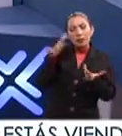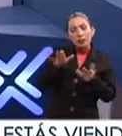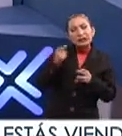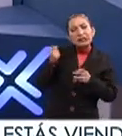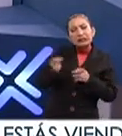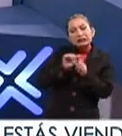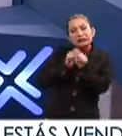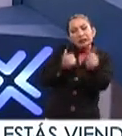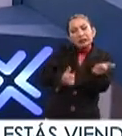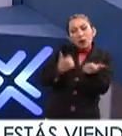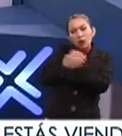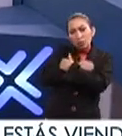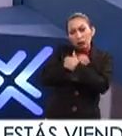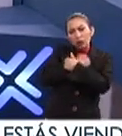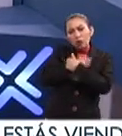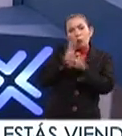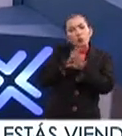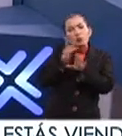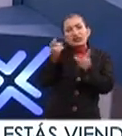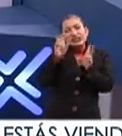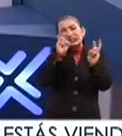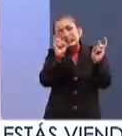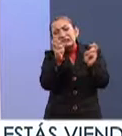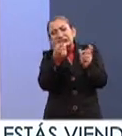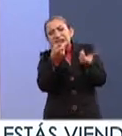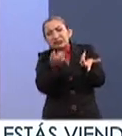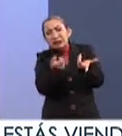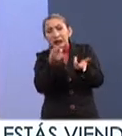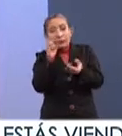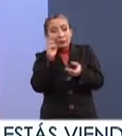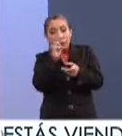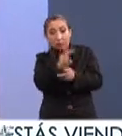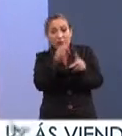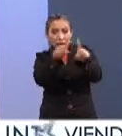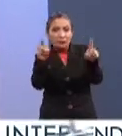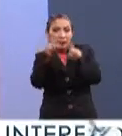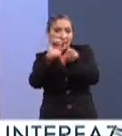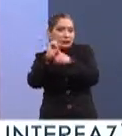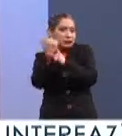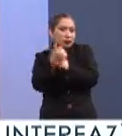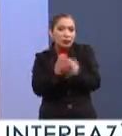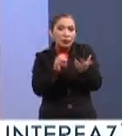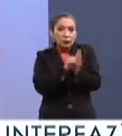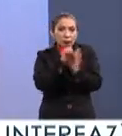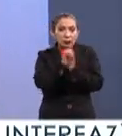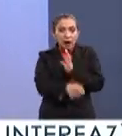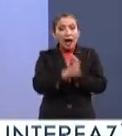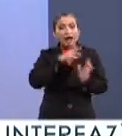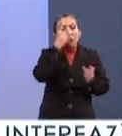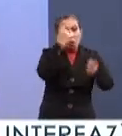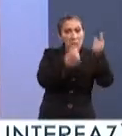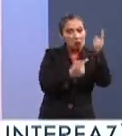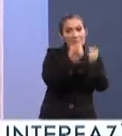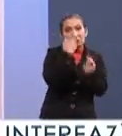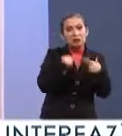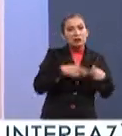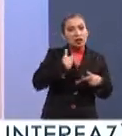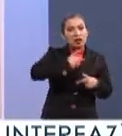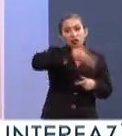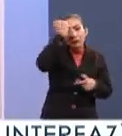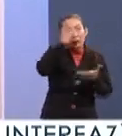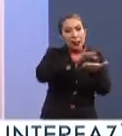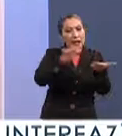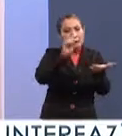rezago educativo, como bien lo estabas mencionando, ¿no? Ante un panorama donde tenemos situaciones en donde sí hay personas analfabetas,